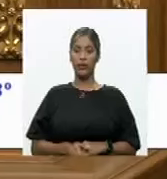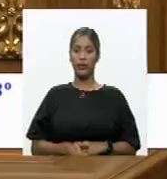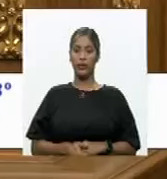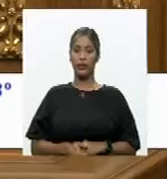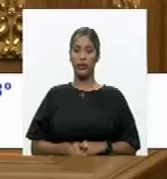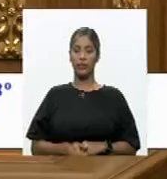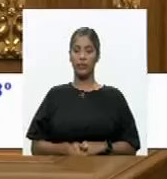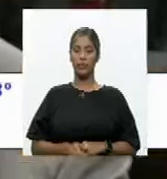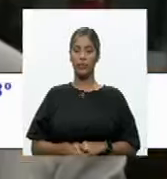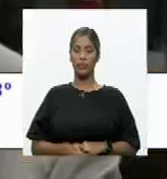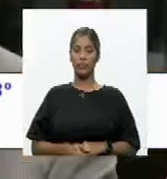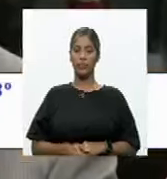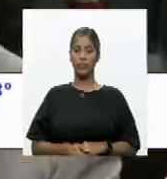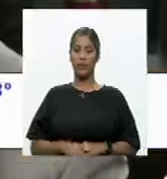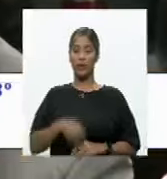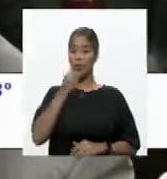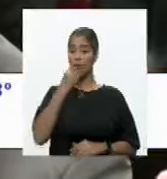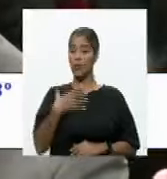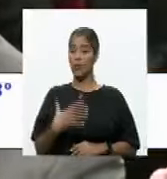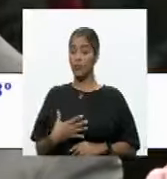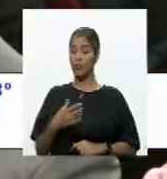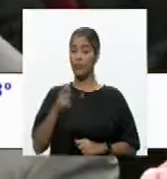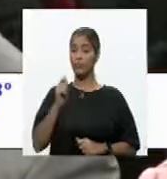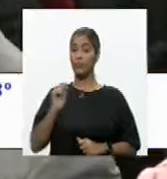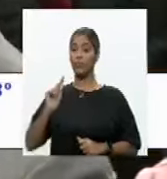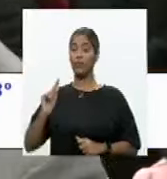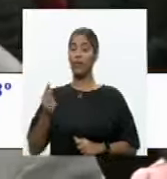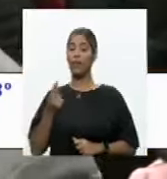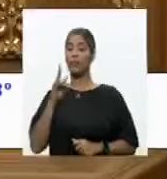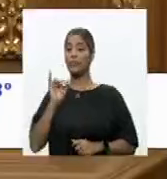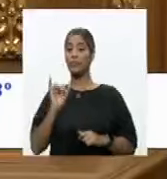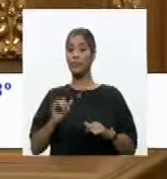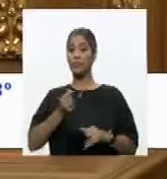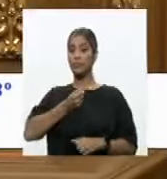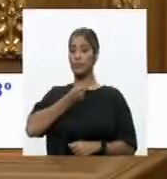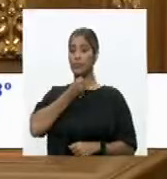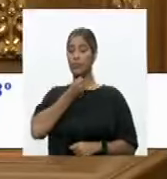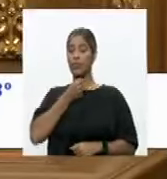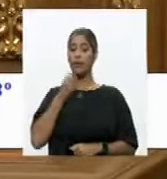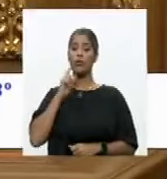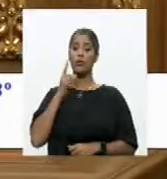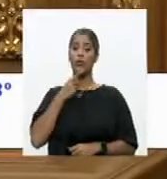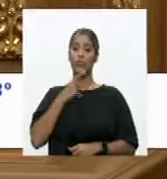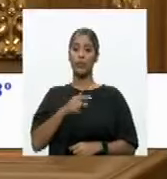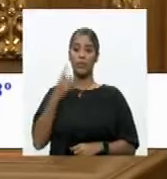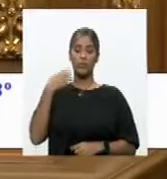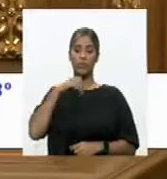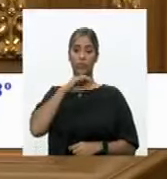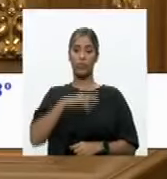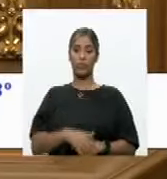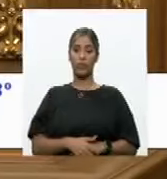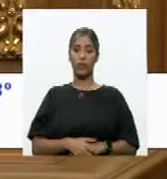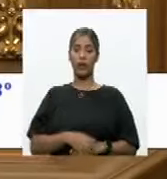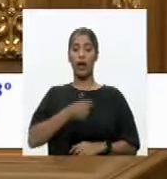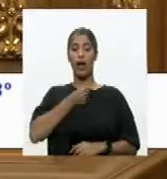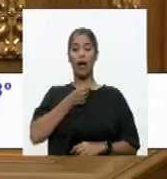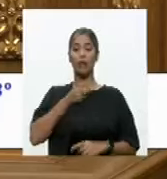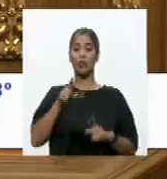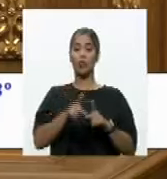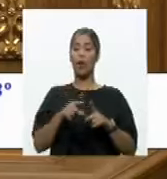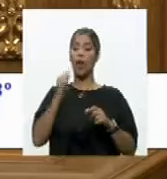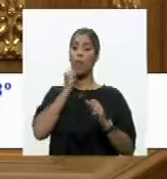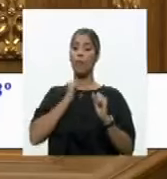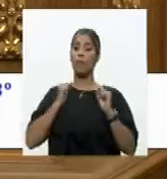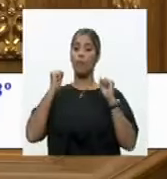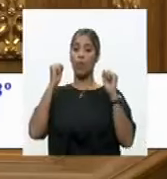y maracas. Bueno, Alí Primera fue un cantor que se denominó en su época, se llamaba Canciones de Protesta, pero